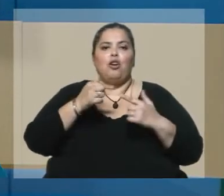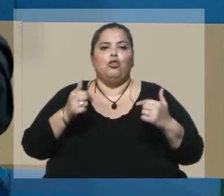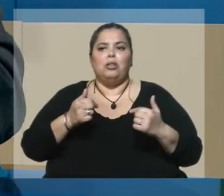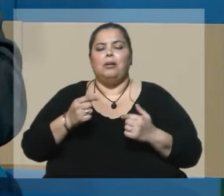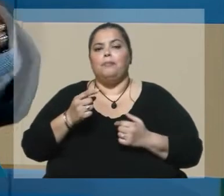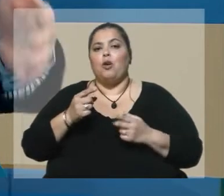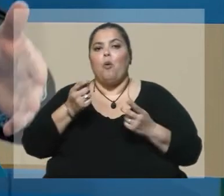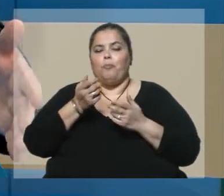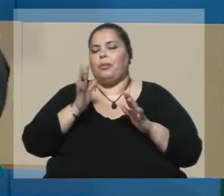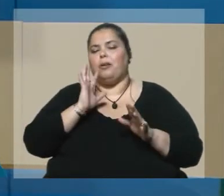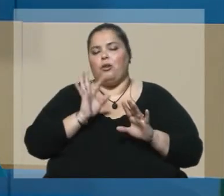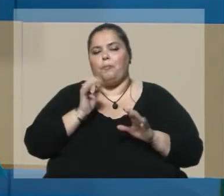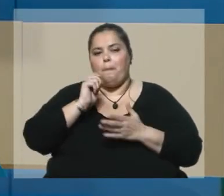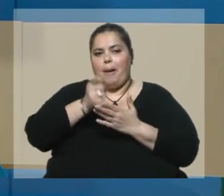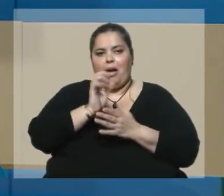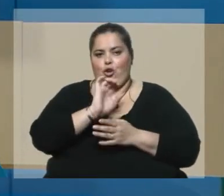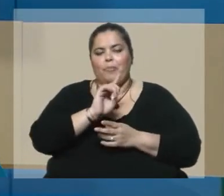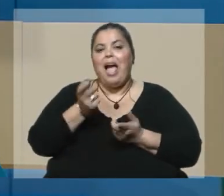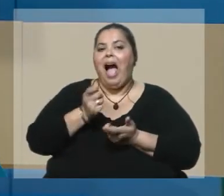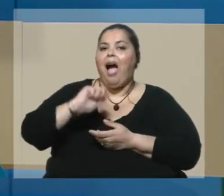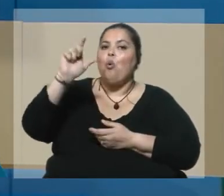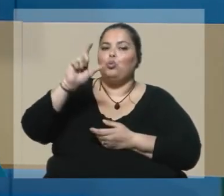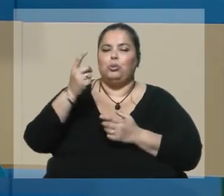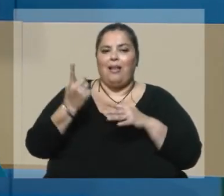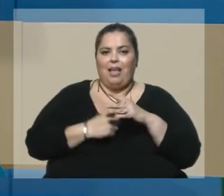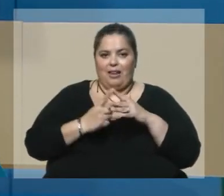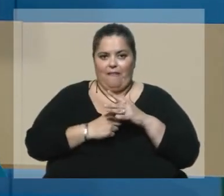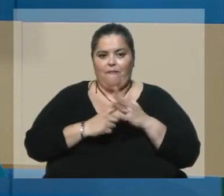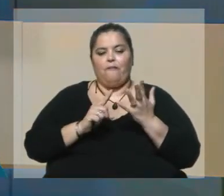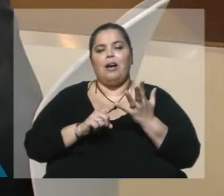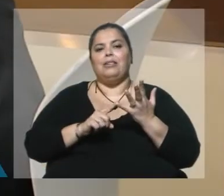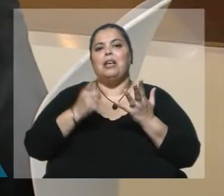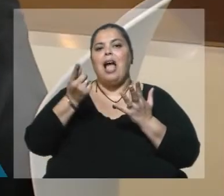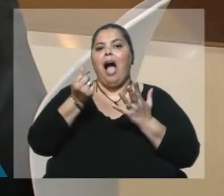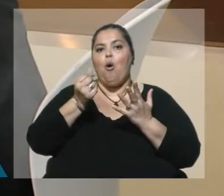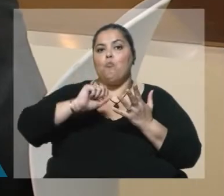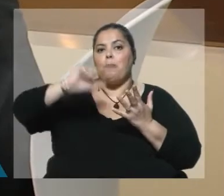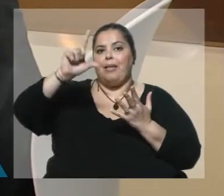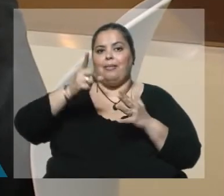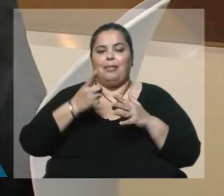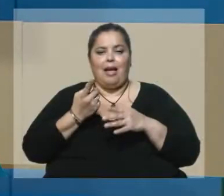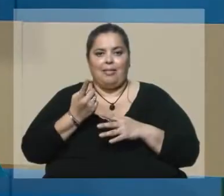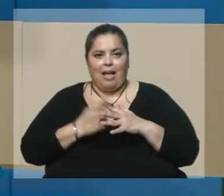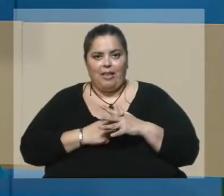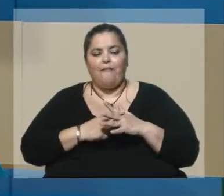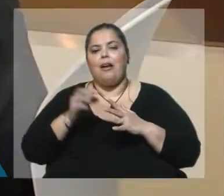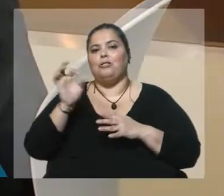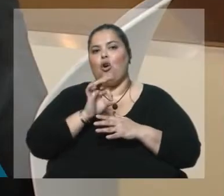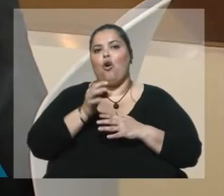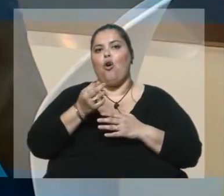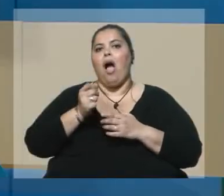es ajustar las tarifas que están totalmente las tarifas públicas por ejemplo